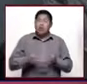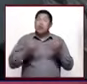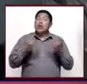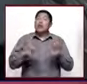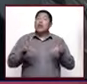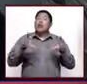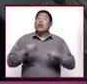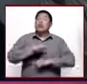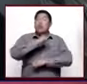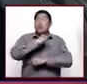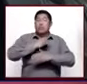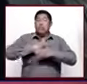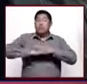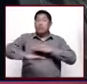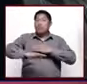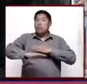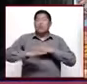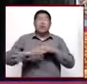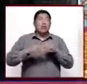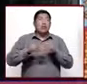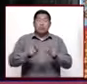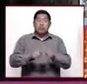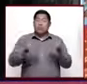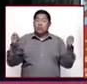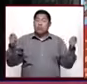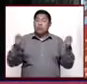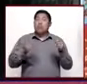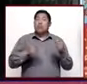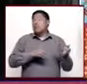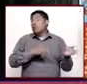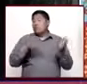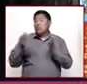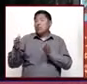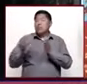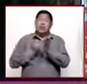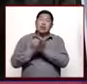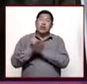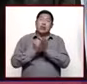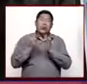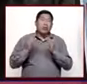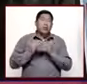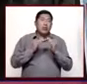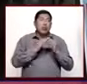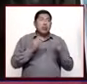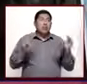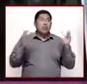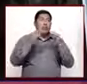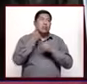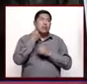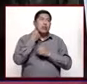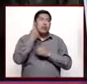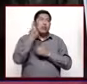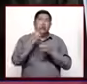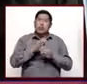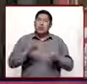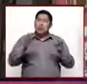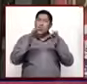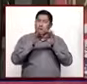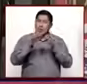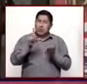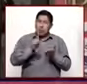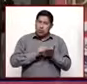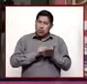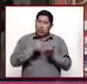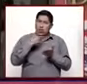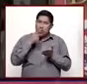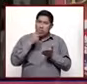de imprimir en papel periódico y pasarse a la parte digital. Aquí en la ciudad de La Paz, hace pocos días, un destacado medio impreso